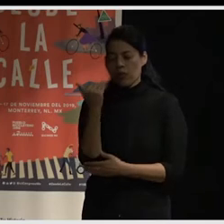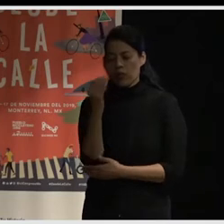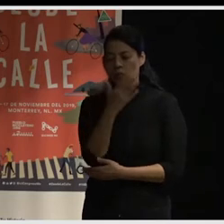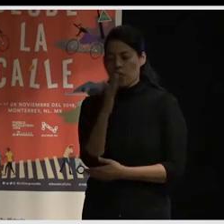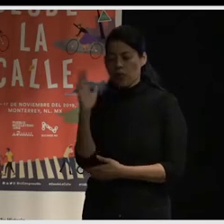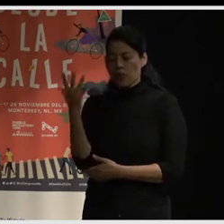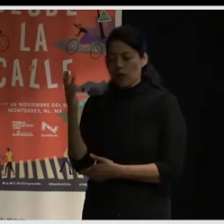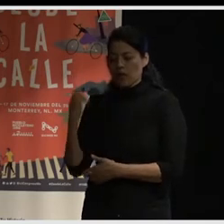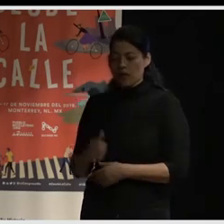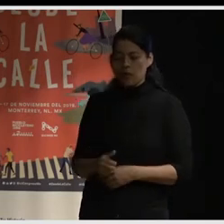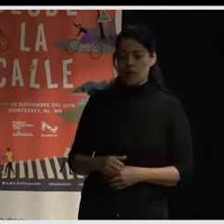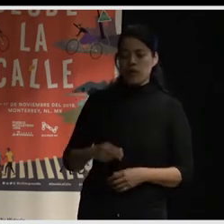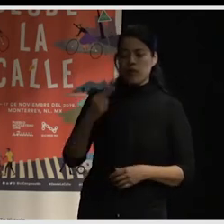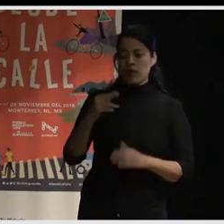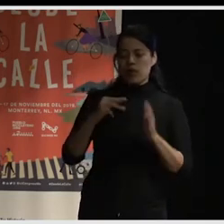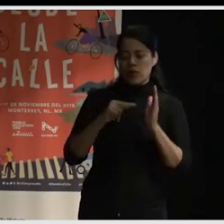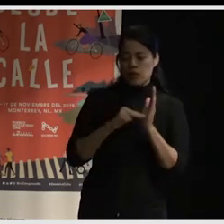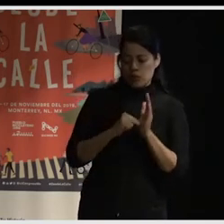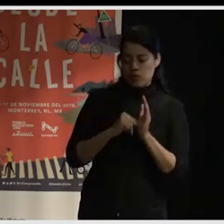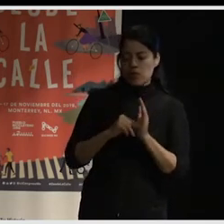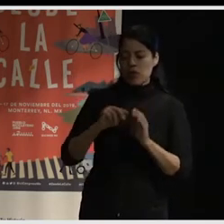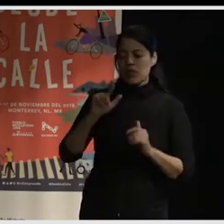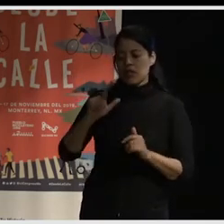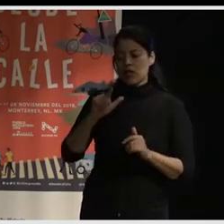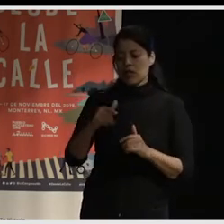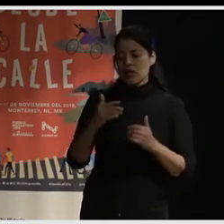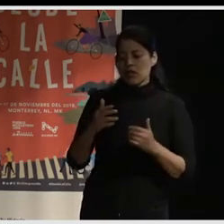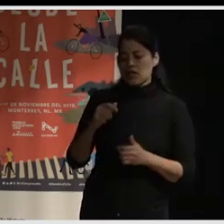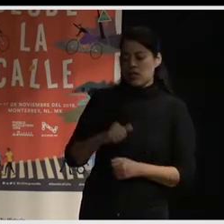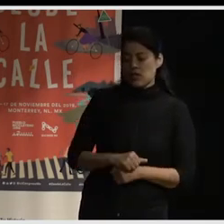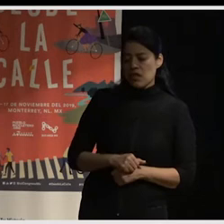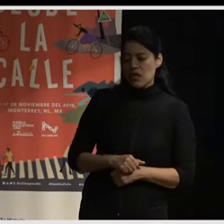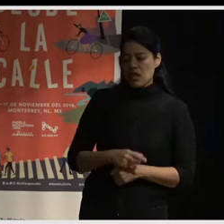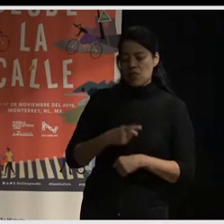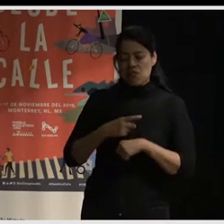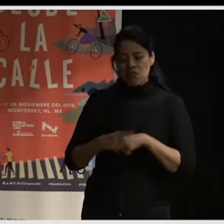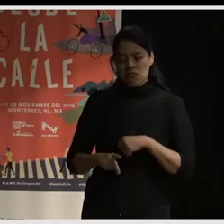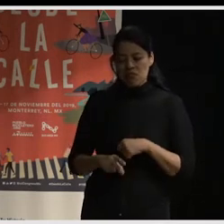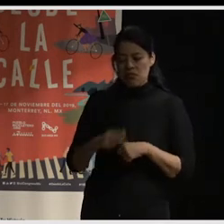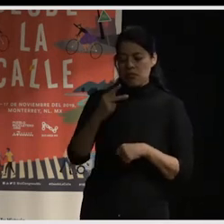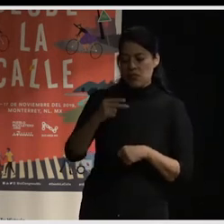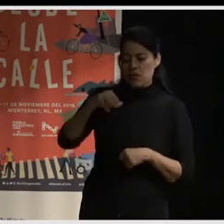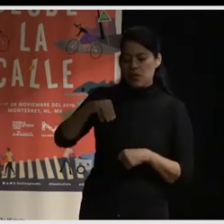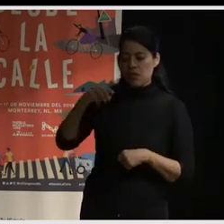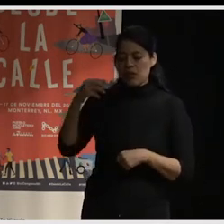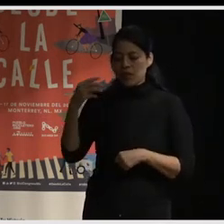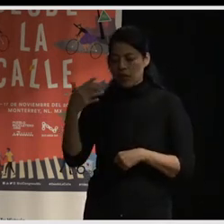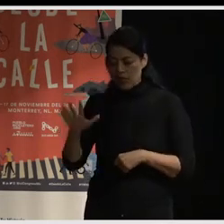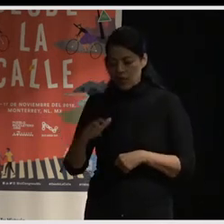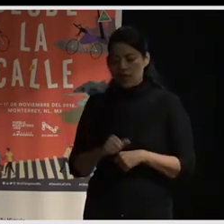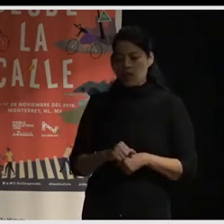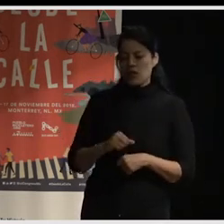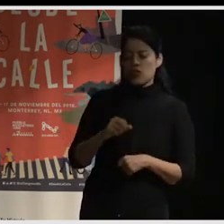y en 2017 fueron 227 días 60 por ciento fueron pm 10 21 por ciento